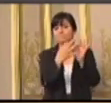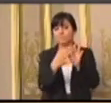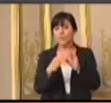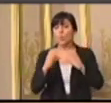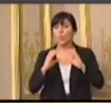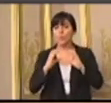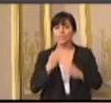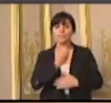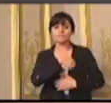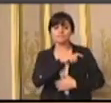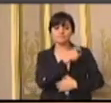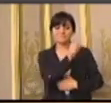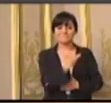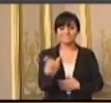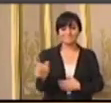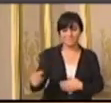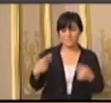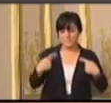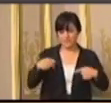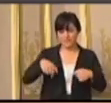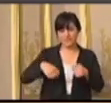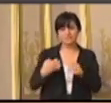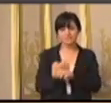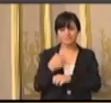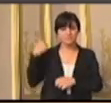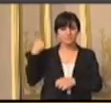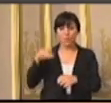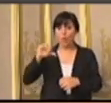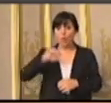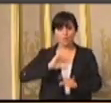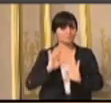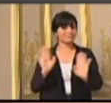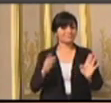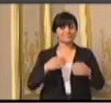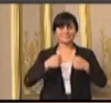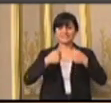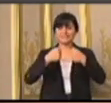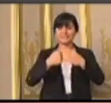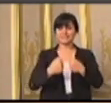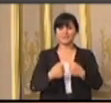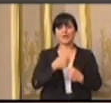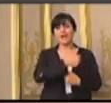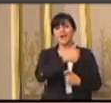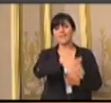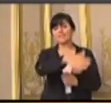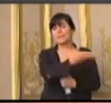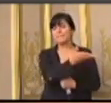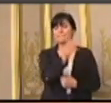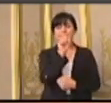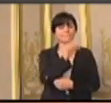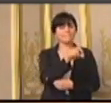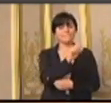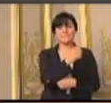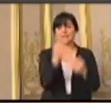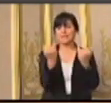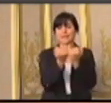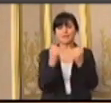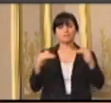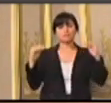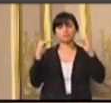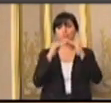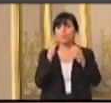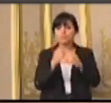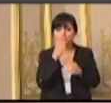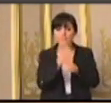eficaz porque hoy podemos asegurar que todas y todas hemos tenido las mismas oportunidades para acceder a